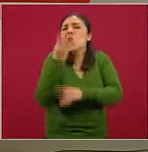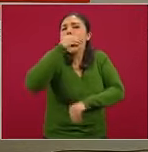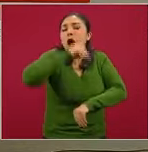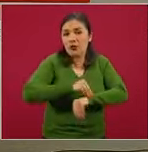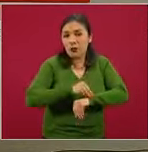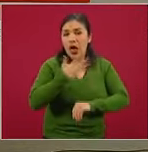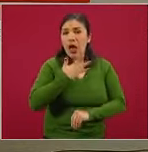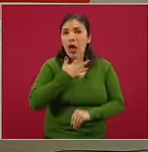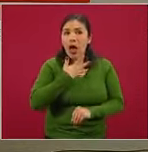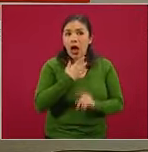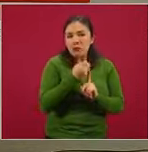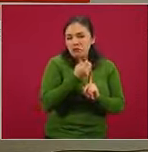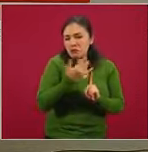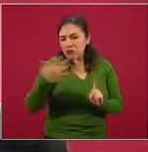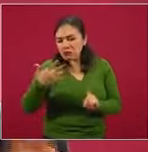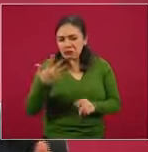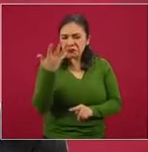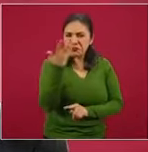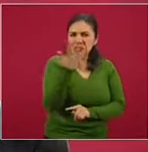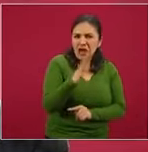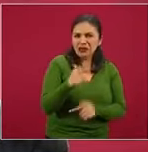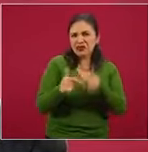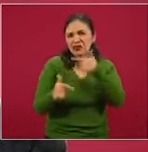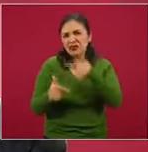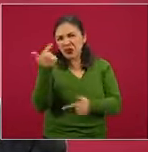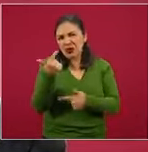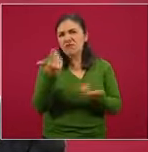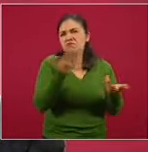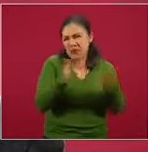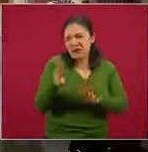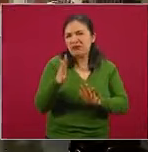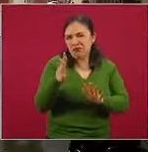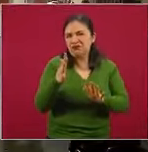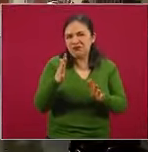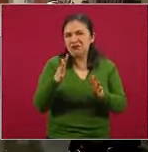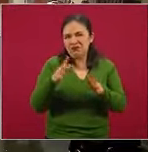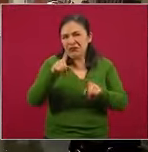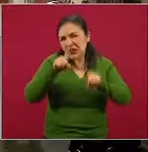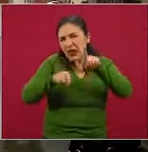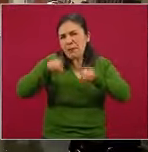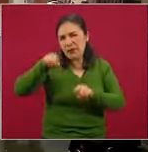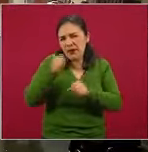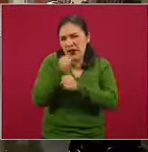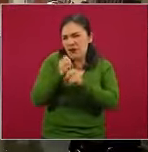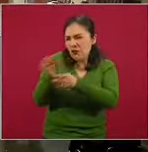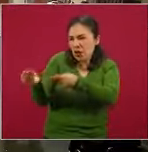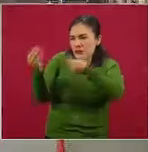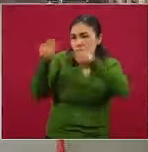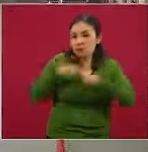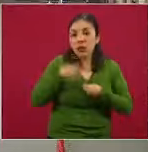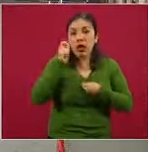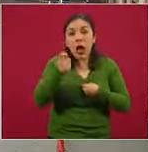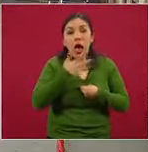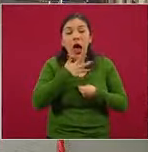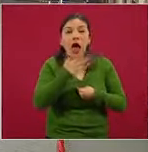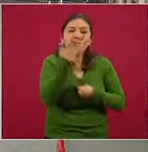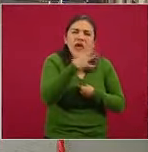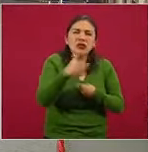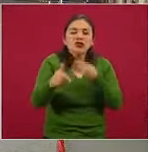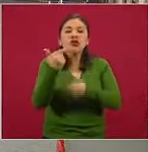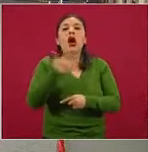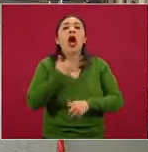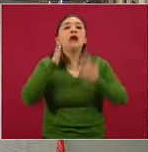hay 10 o 12, dependiendo de la actualización que tengamos ahorita en la información pública, que están ya en una